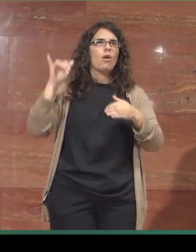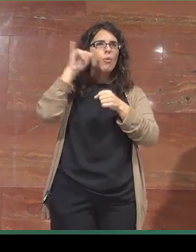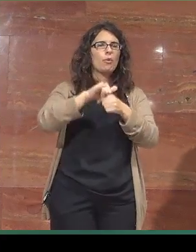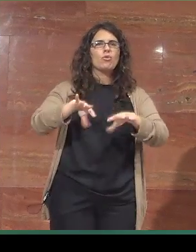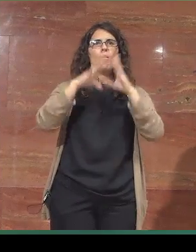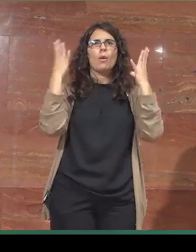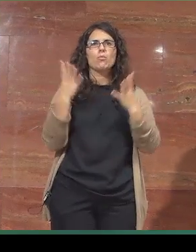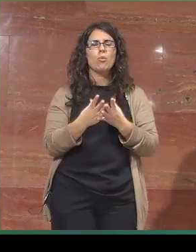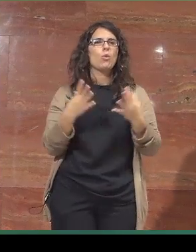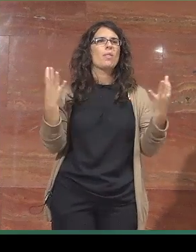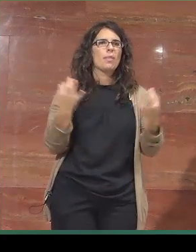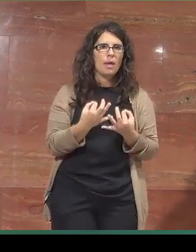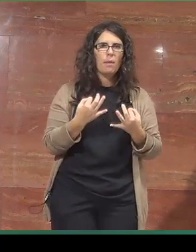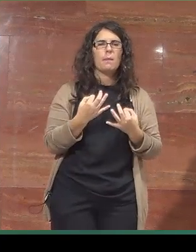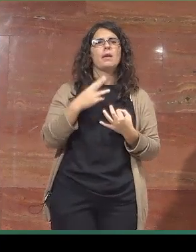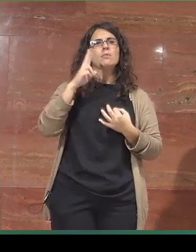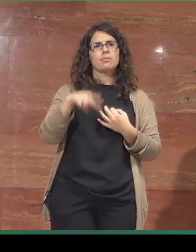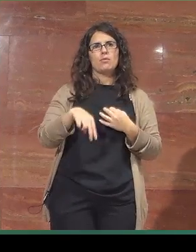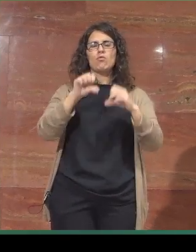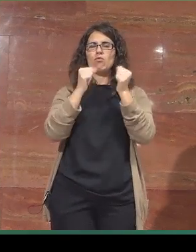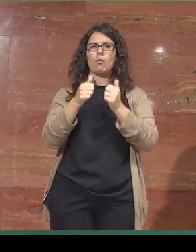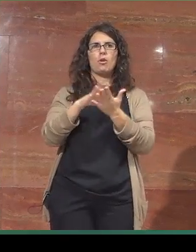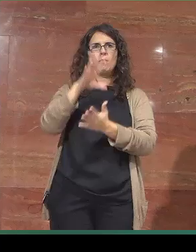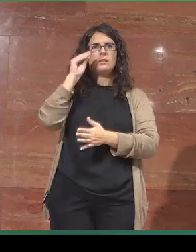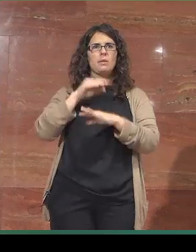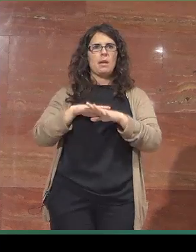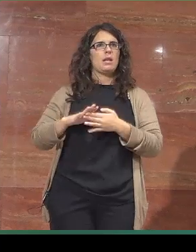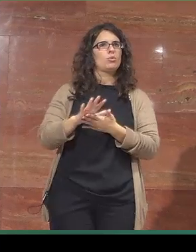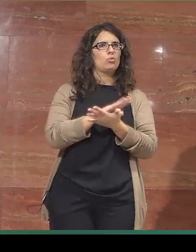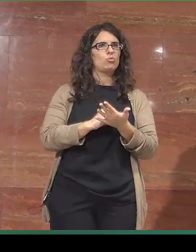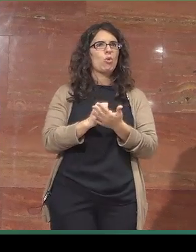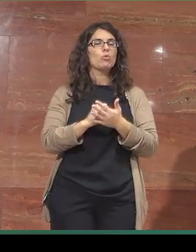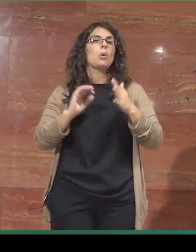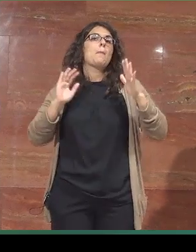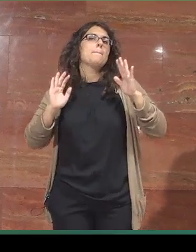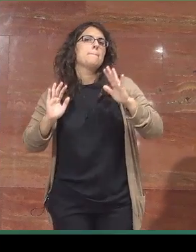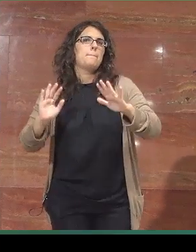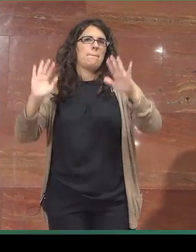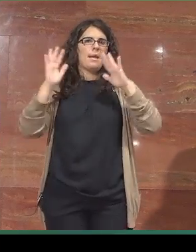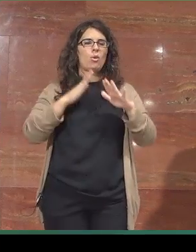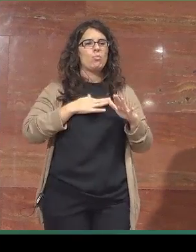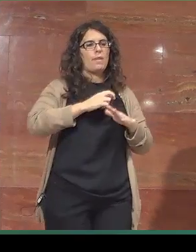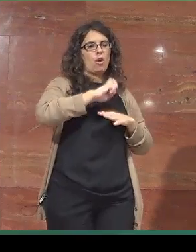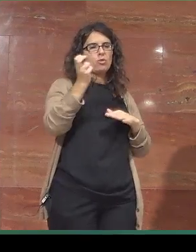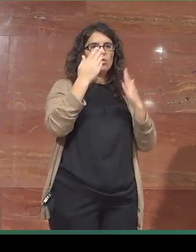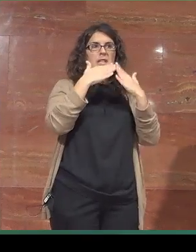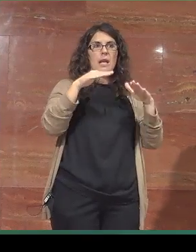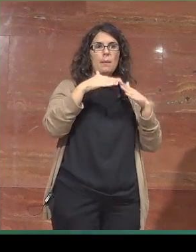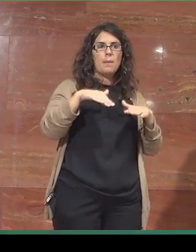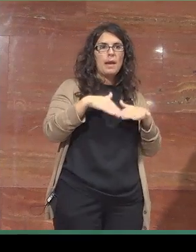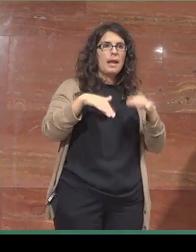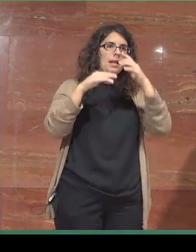Tiene que estar en un formato comprensible por todo el mundo, pero puede haber niveles de jerarquía en